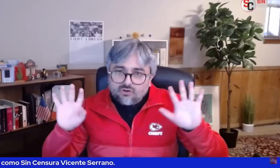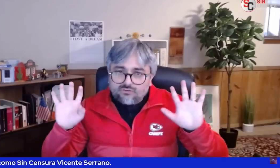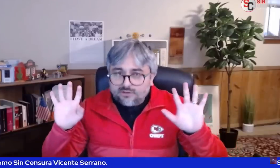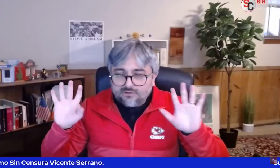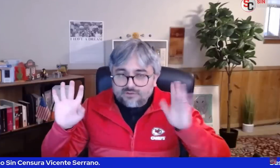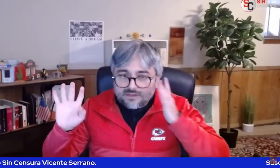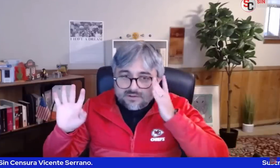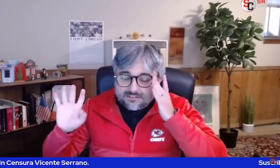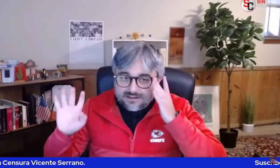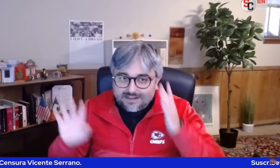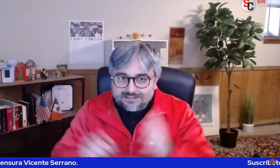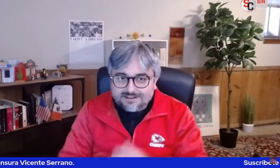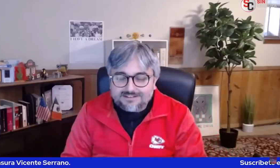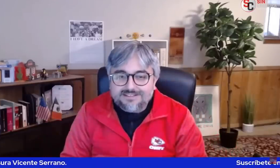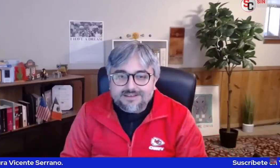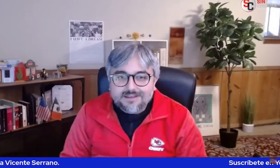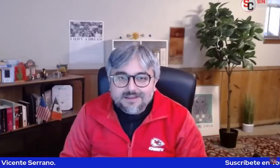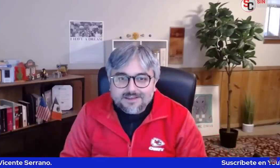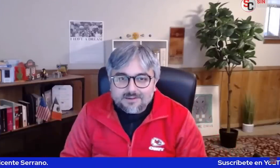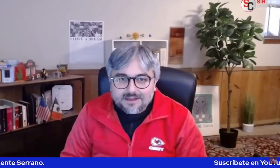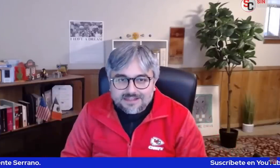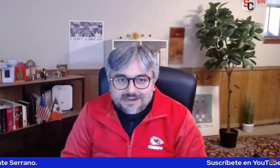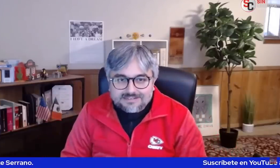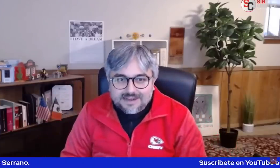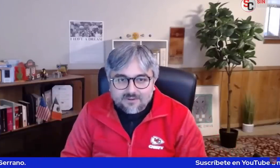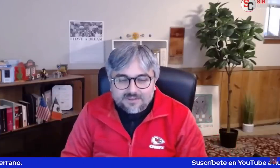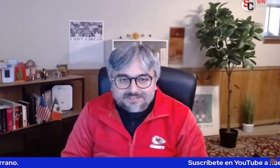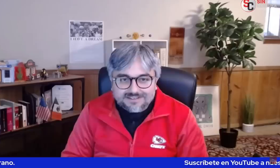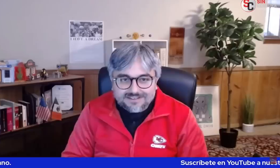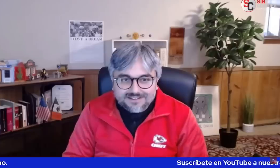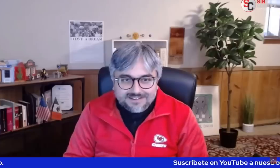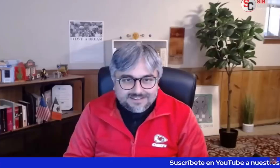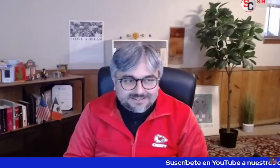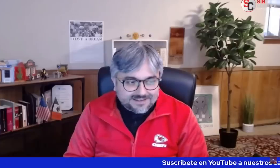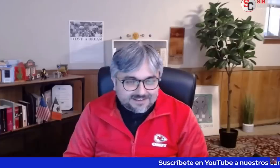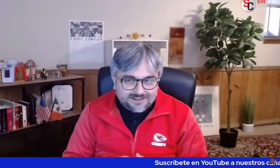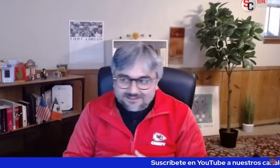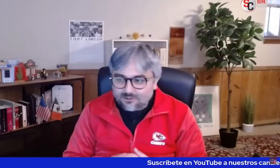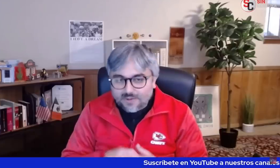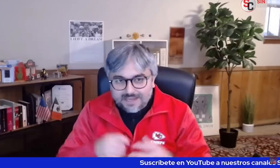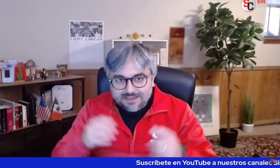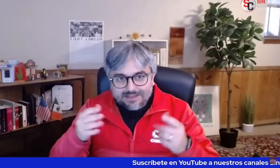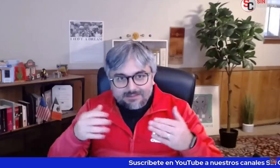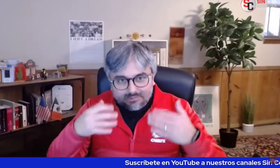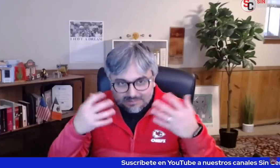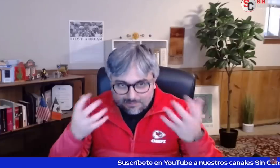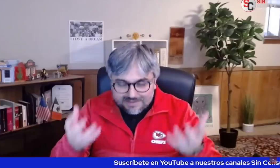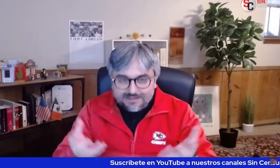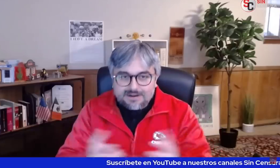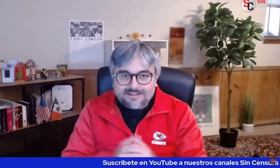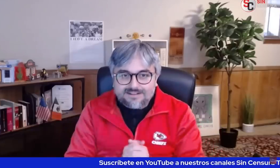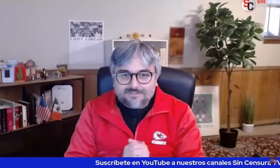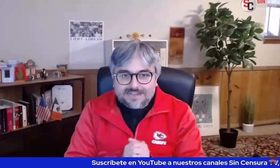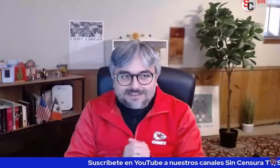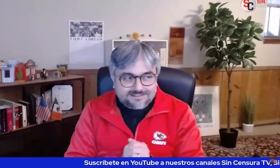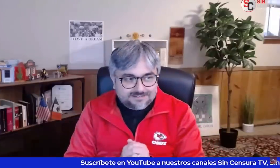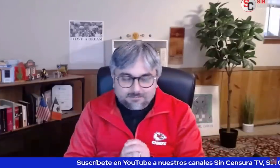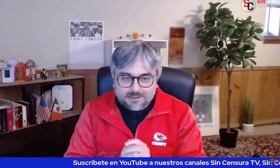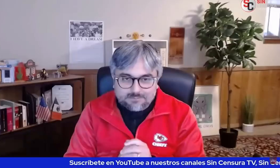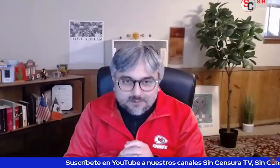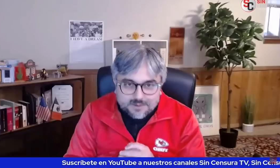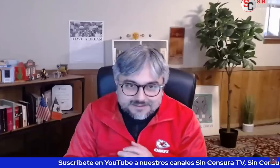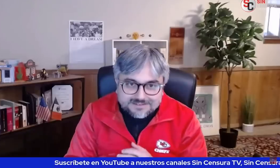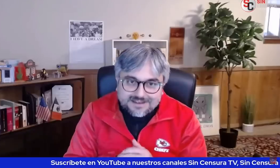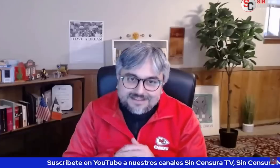Yo considero que estaría interesante analizarlo desde que Zoé pues empieza a hablar de las